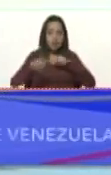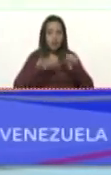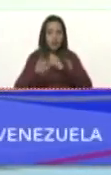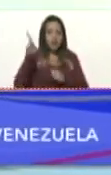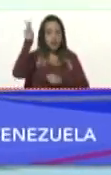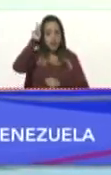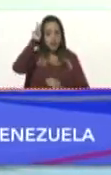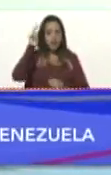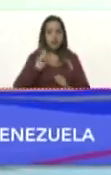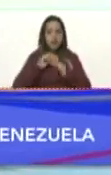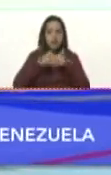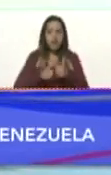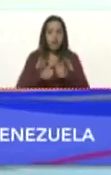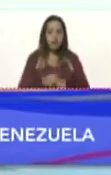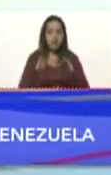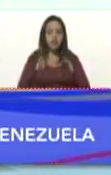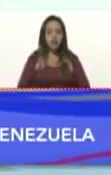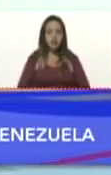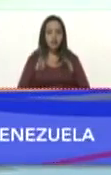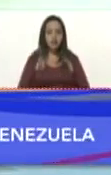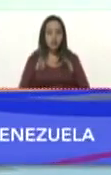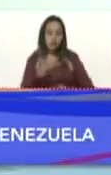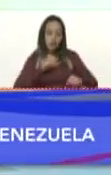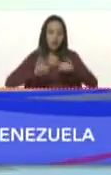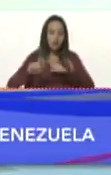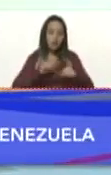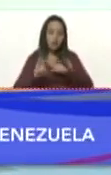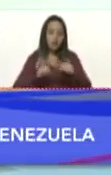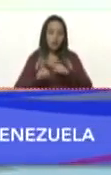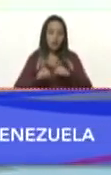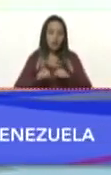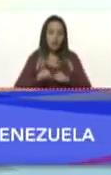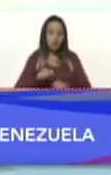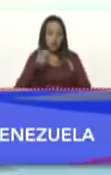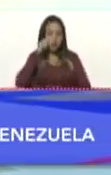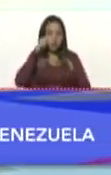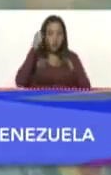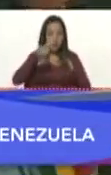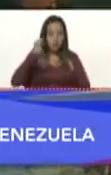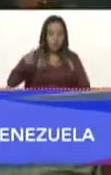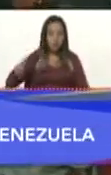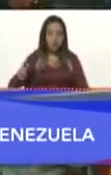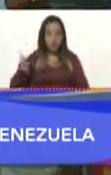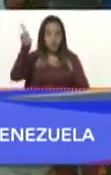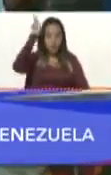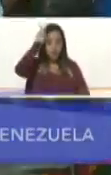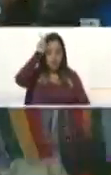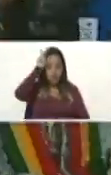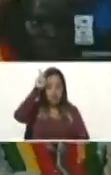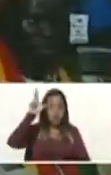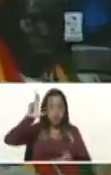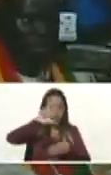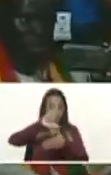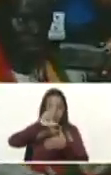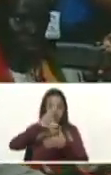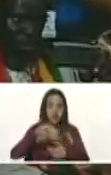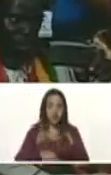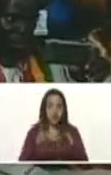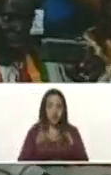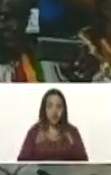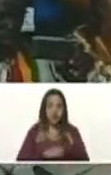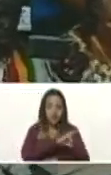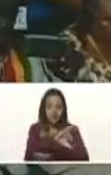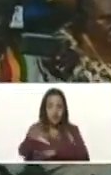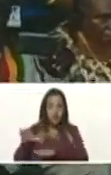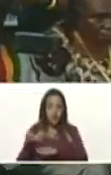originarios, de los movimientos populares originarios de América Latina, del Caribe,